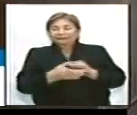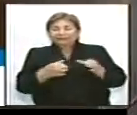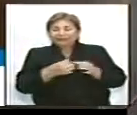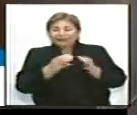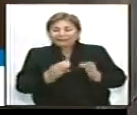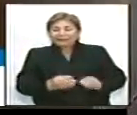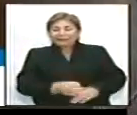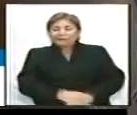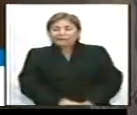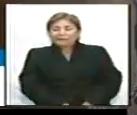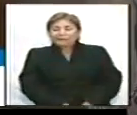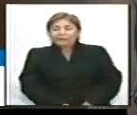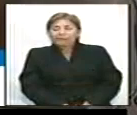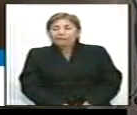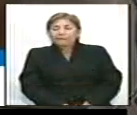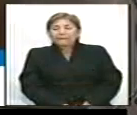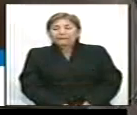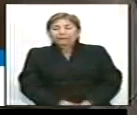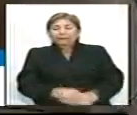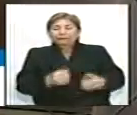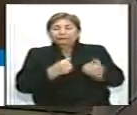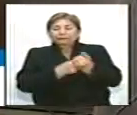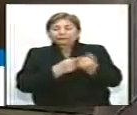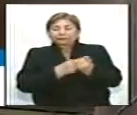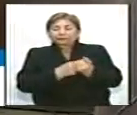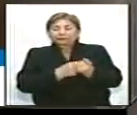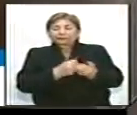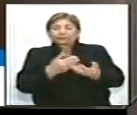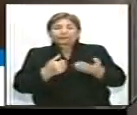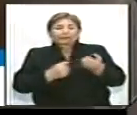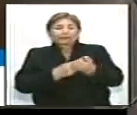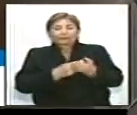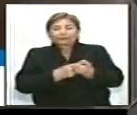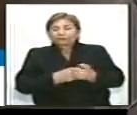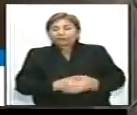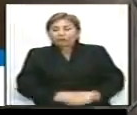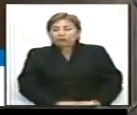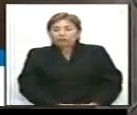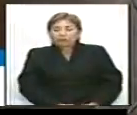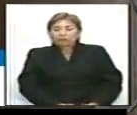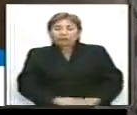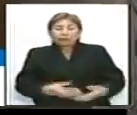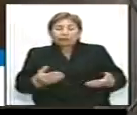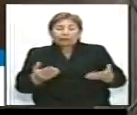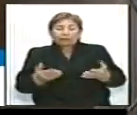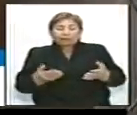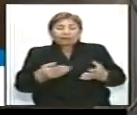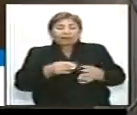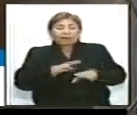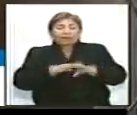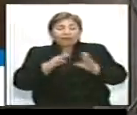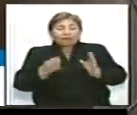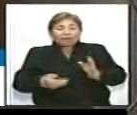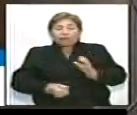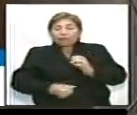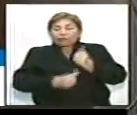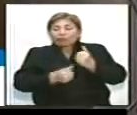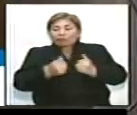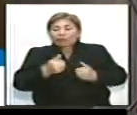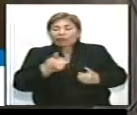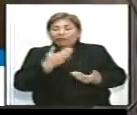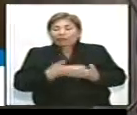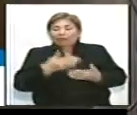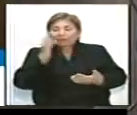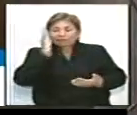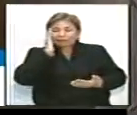congresistas por el apoyo, por el respaldo a esta mesa directiva. Saben